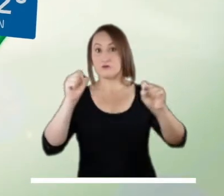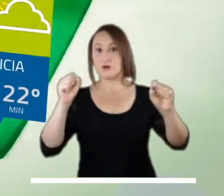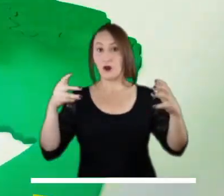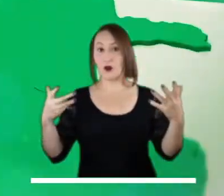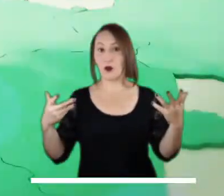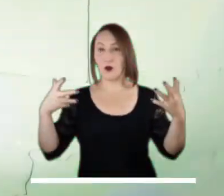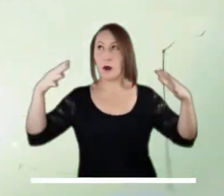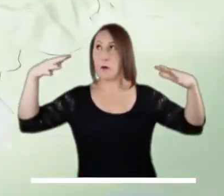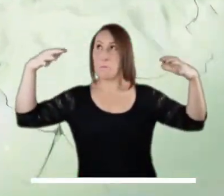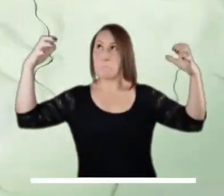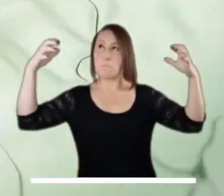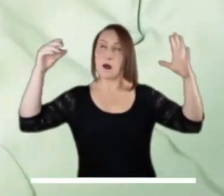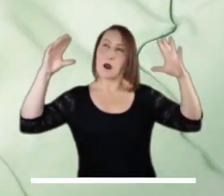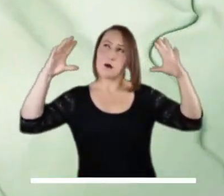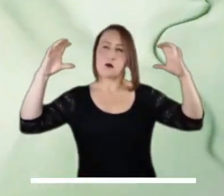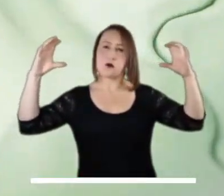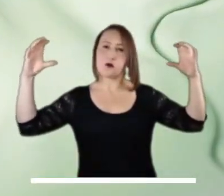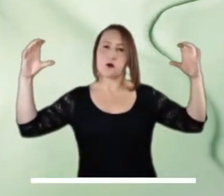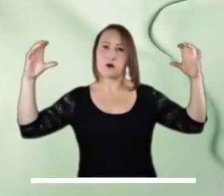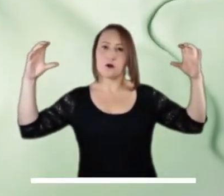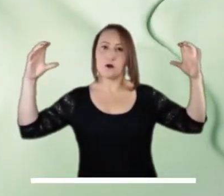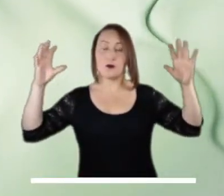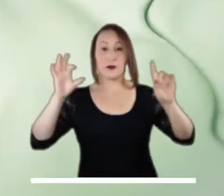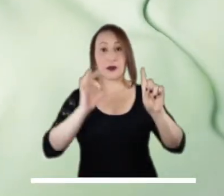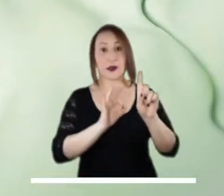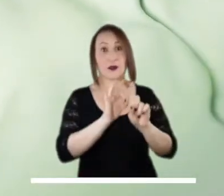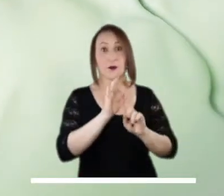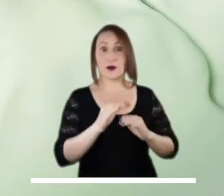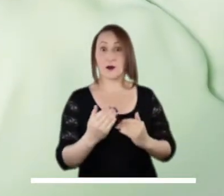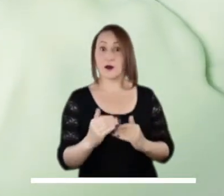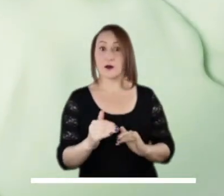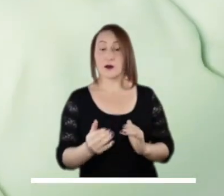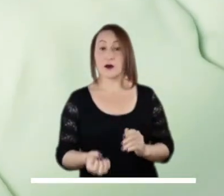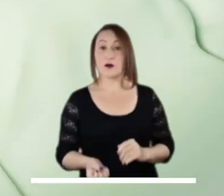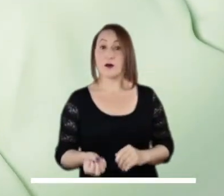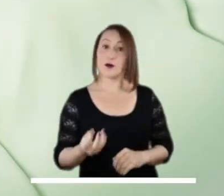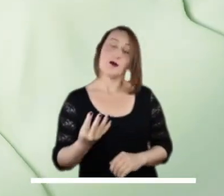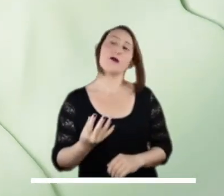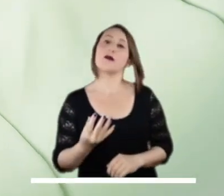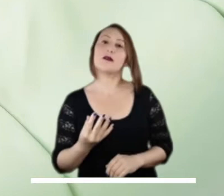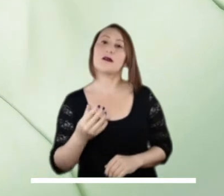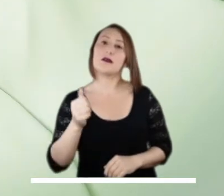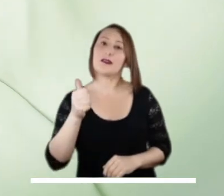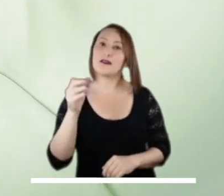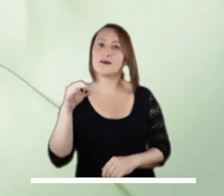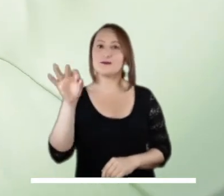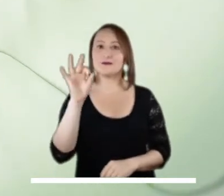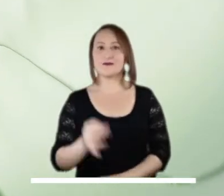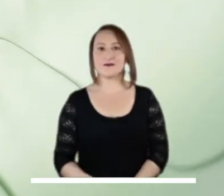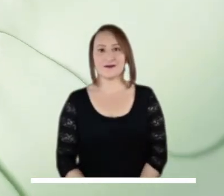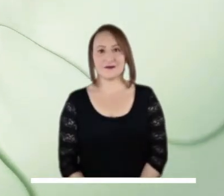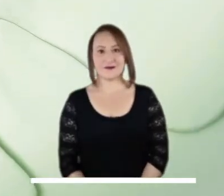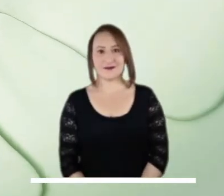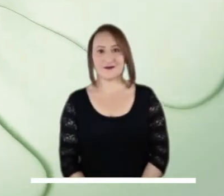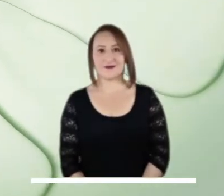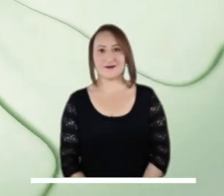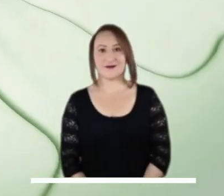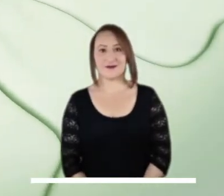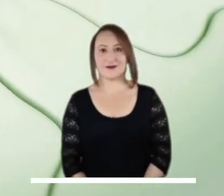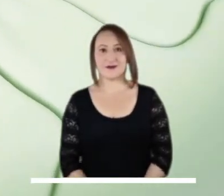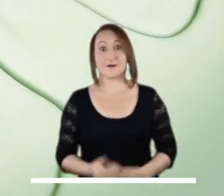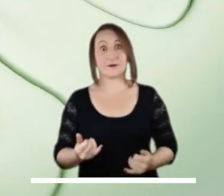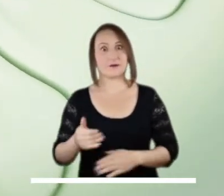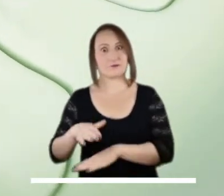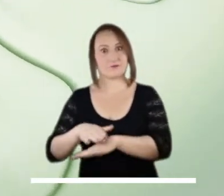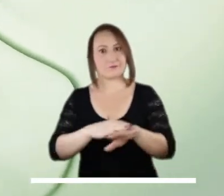en la capital y los pronósticos anuncian tiempo seco y cielo parcialmente nublado. La temperatura mínima de la madrugada rondará los